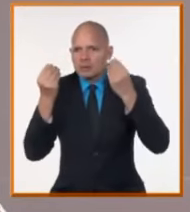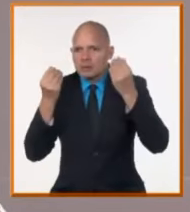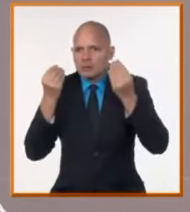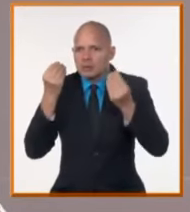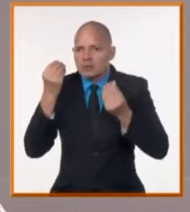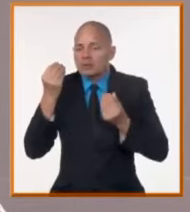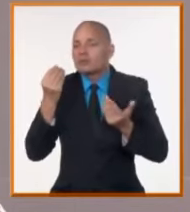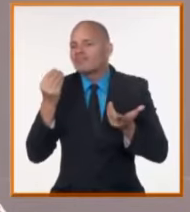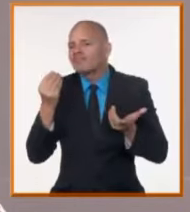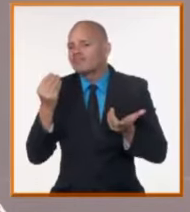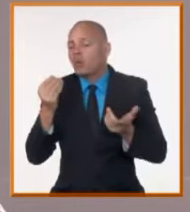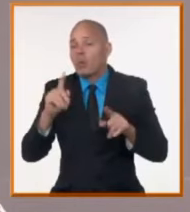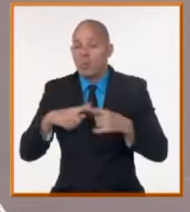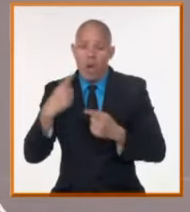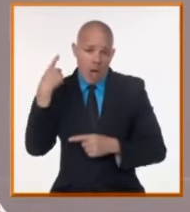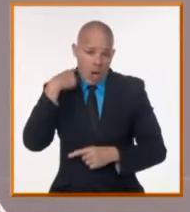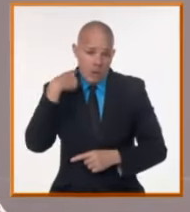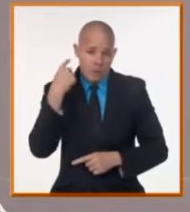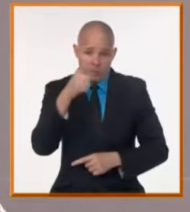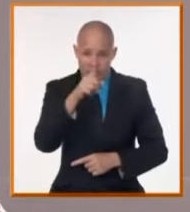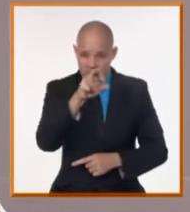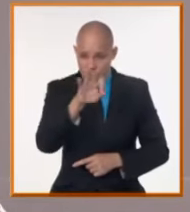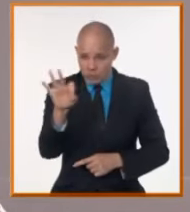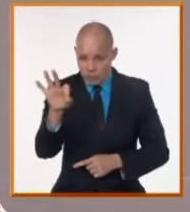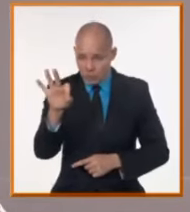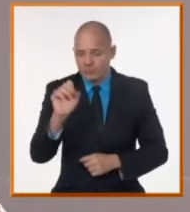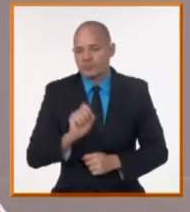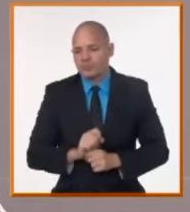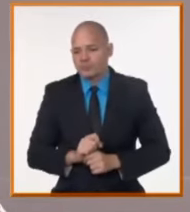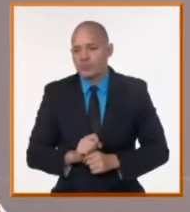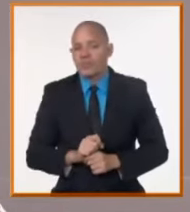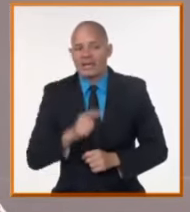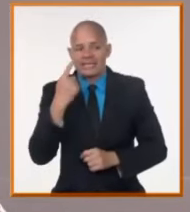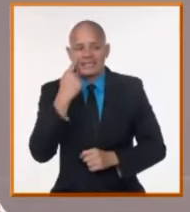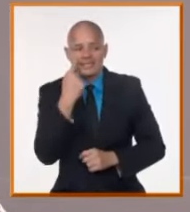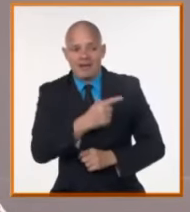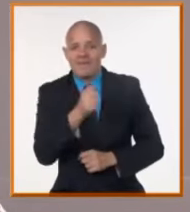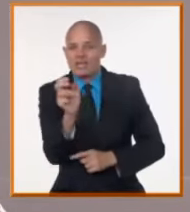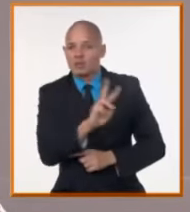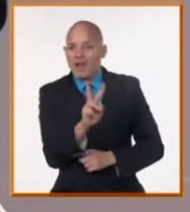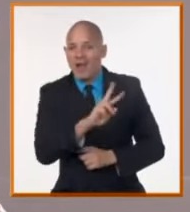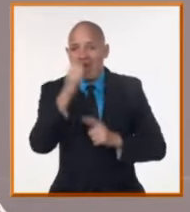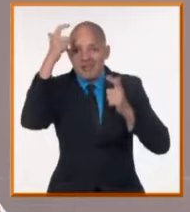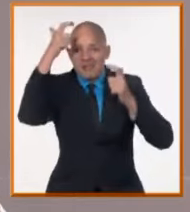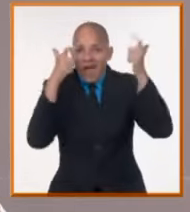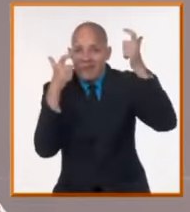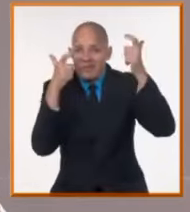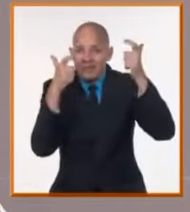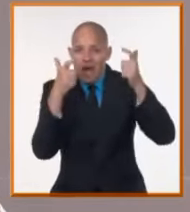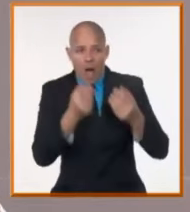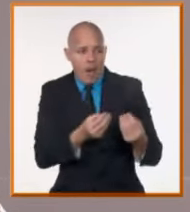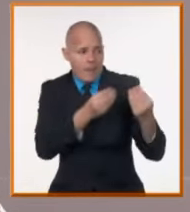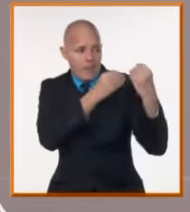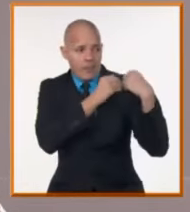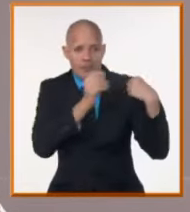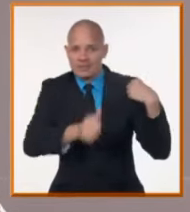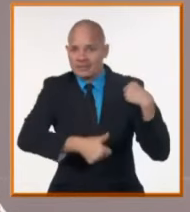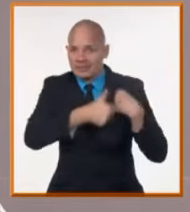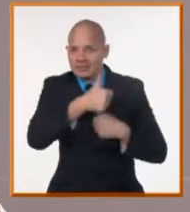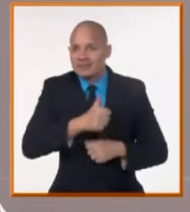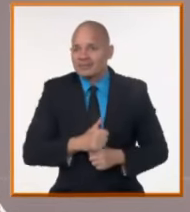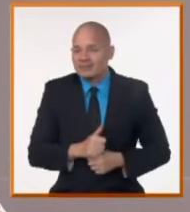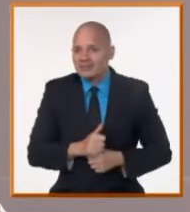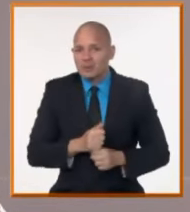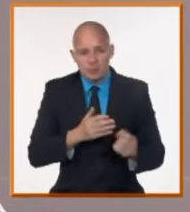triunfo electoral en el año 98 de Hugo Chávez y el inicio de la Revolución Bolivariana, acompañada un